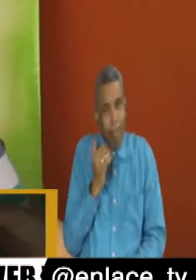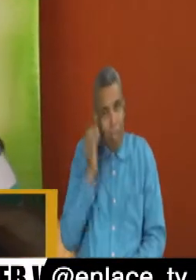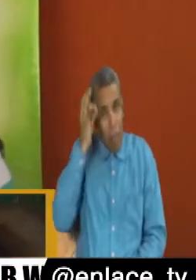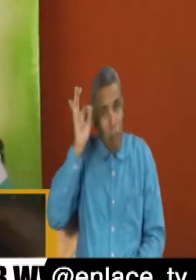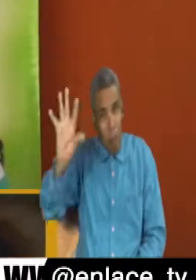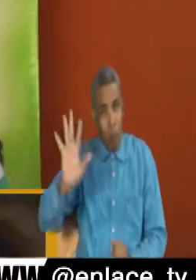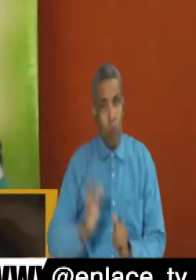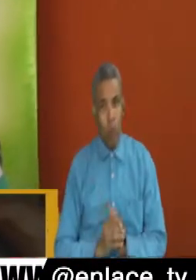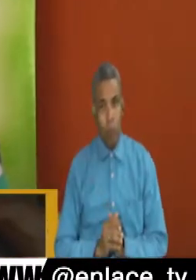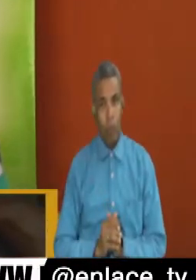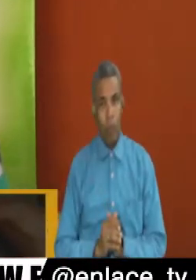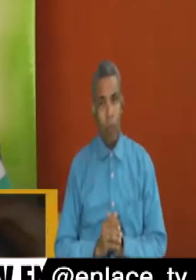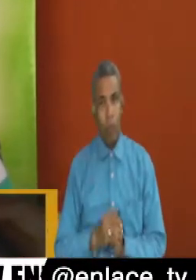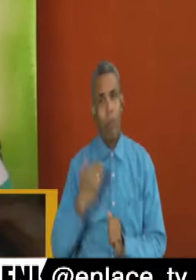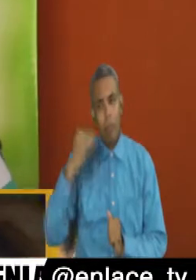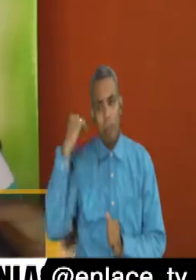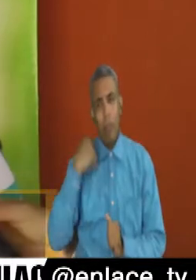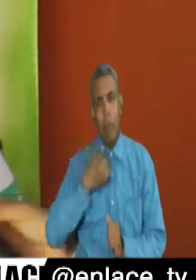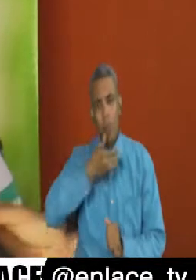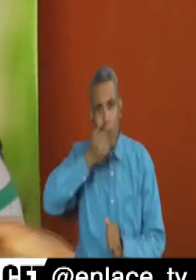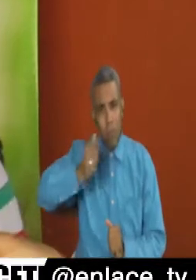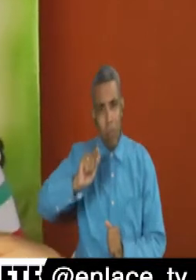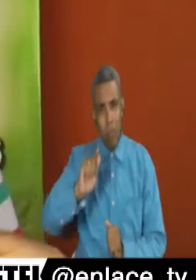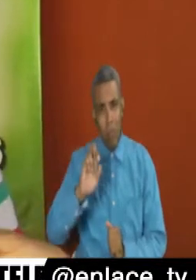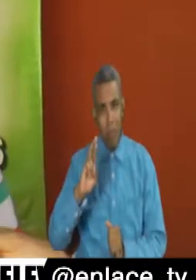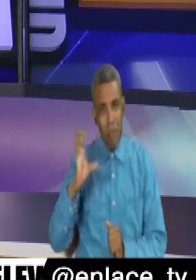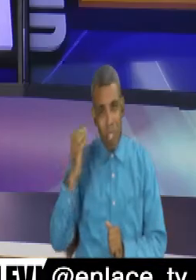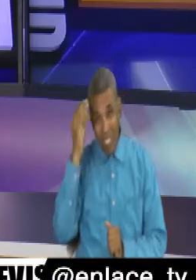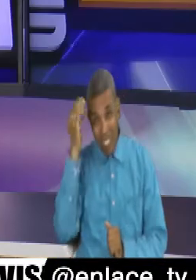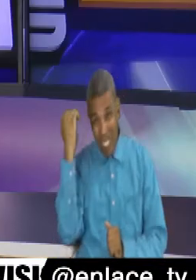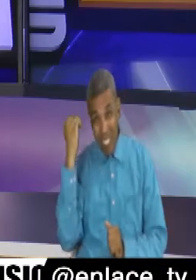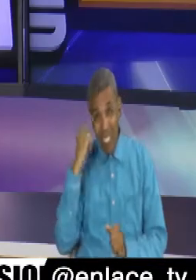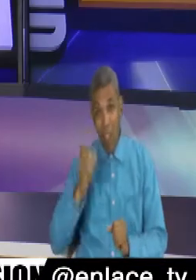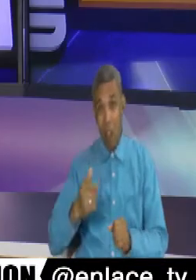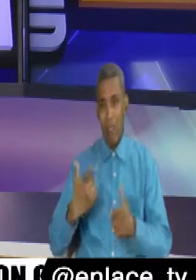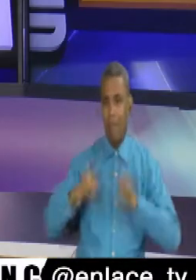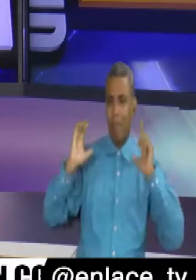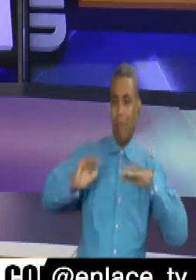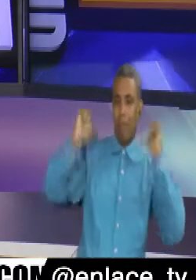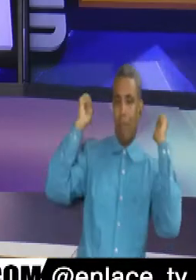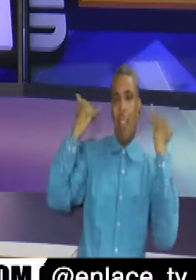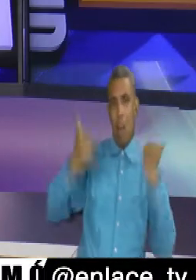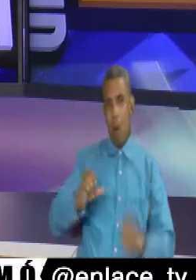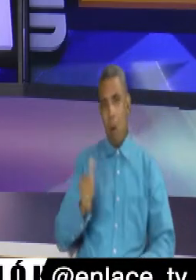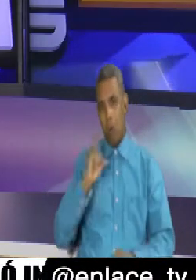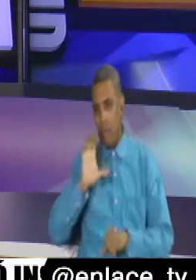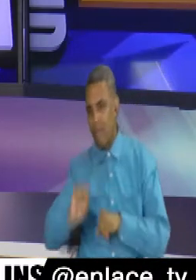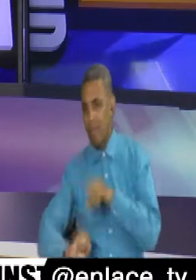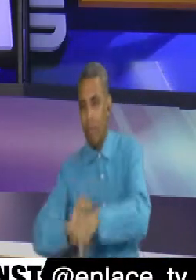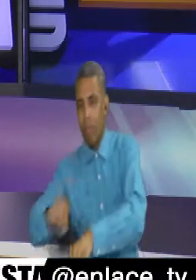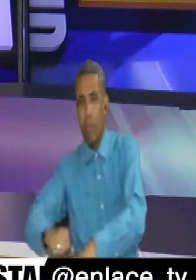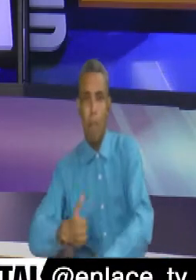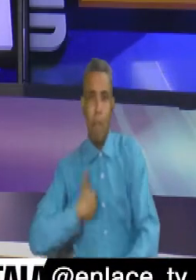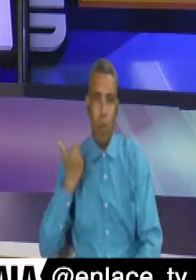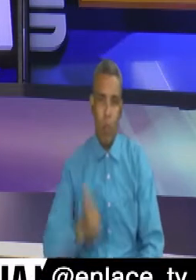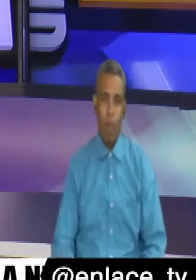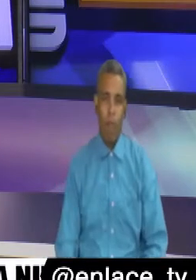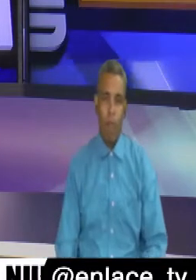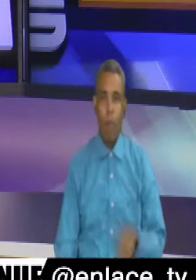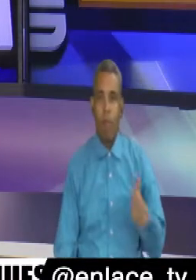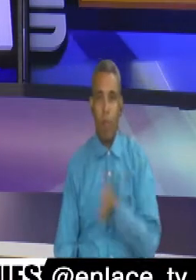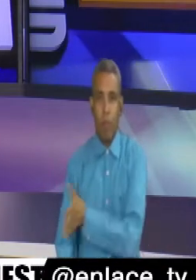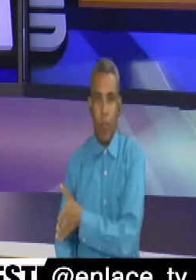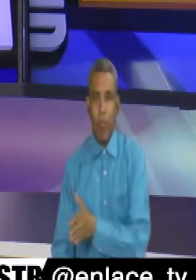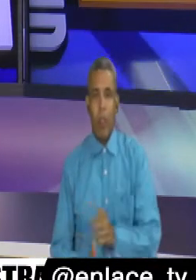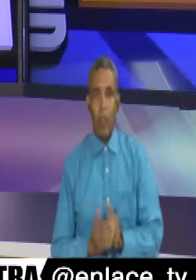decirlo, por parte de las FARC en esos territorios. Por su parte, las autoridades de policía aseguraron que sí fue encontrada